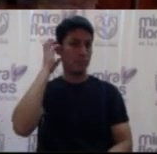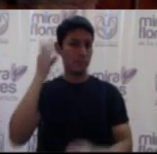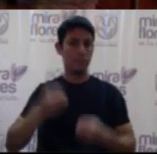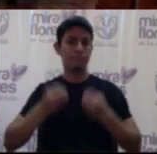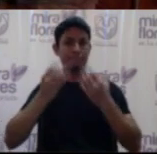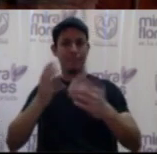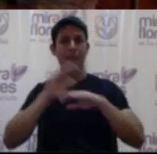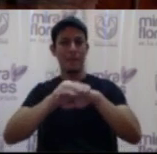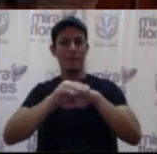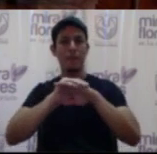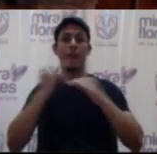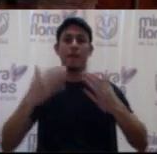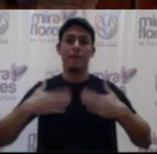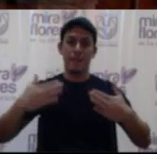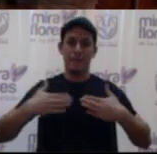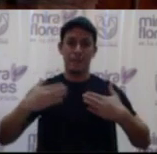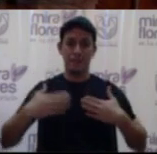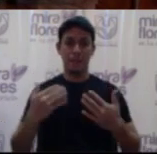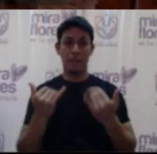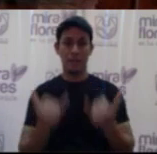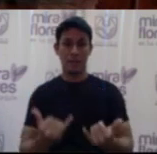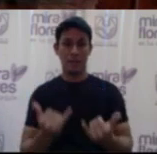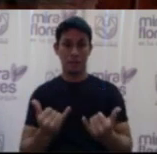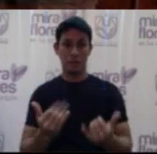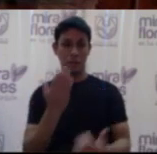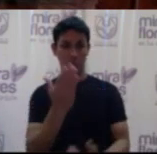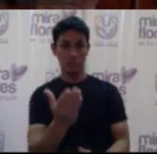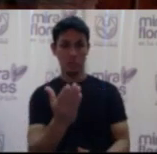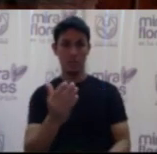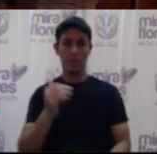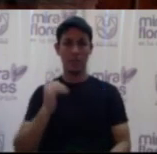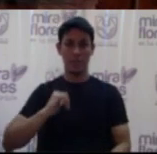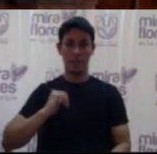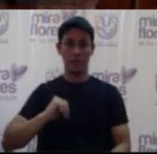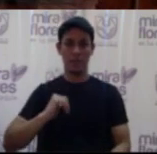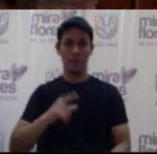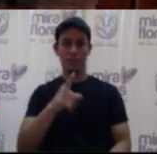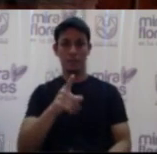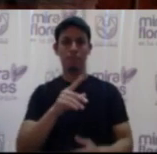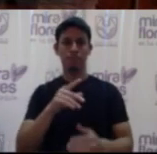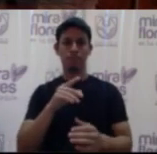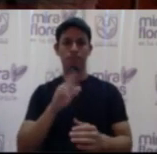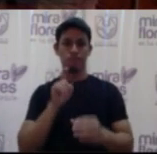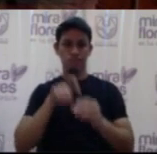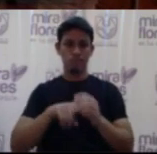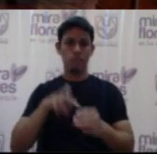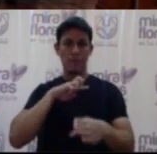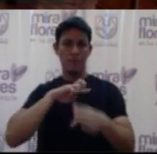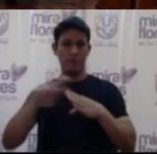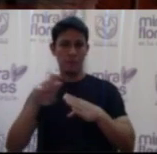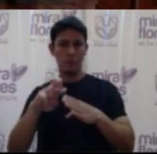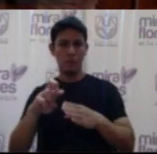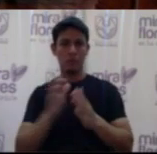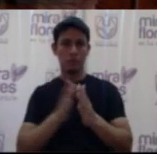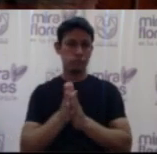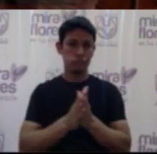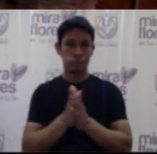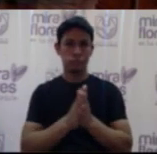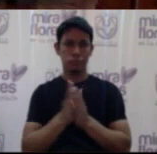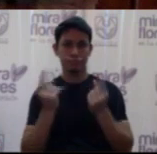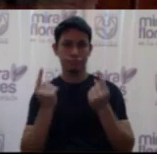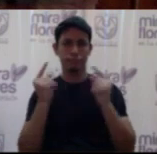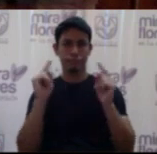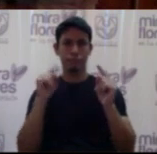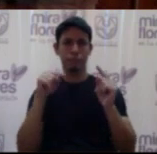salud y felicitación al actual alcalde de Miraflores, destacando sus cualidades profesionales y democráticas que le auguran una exitosa